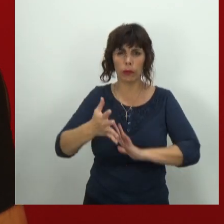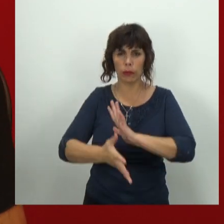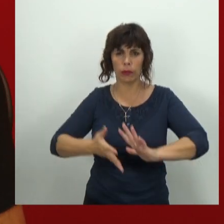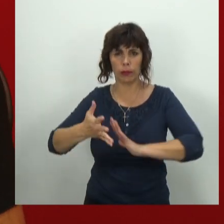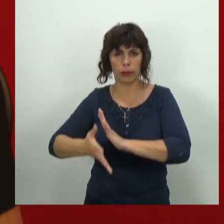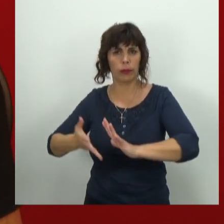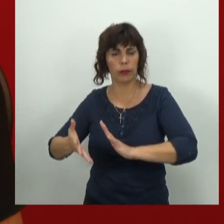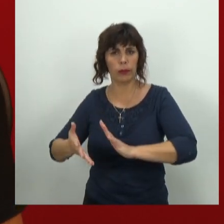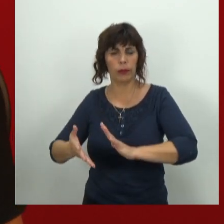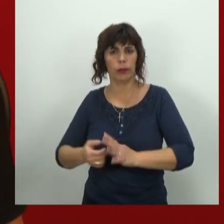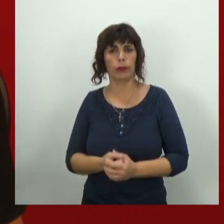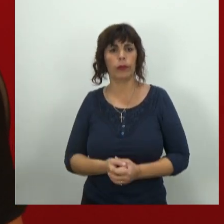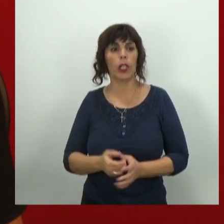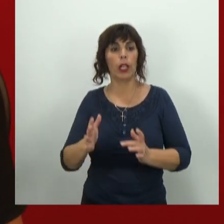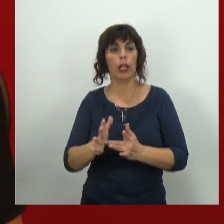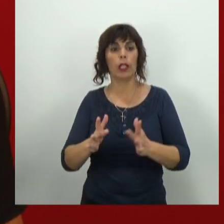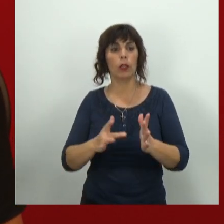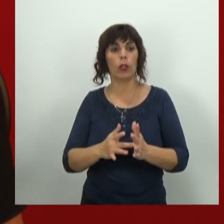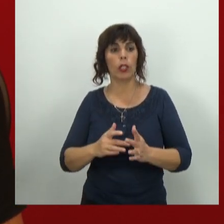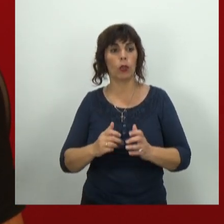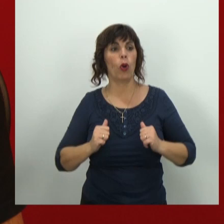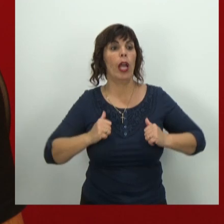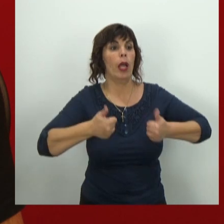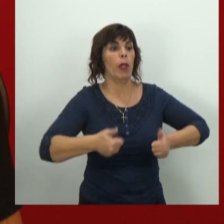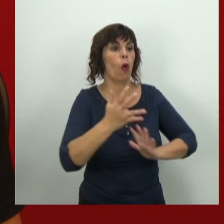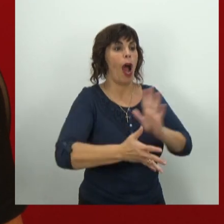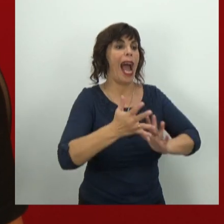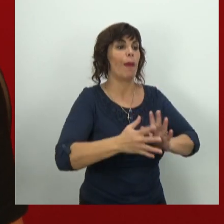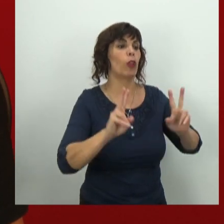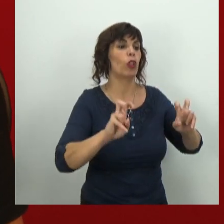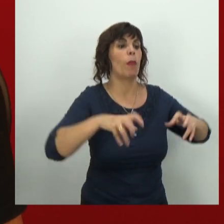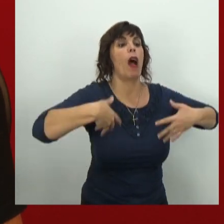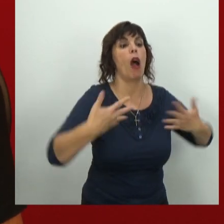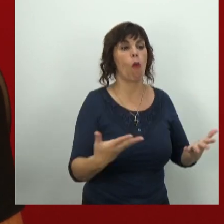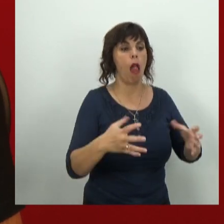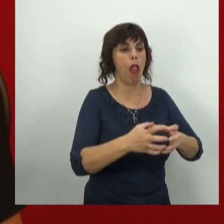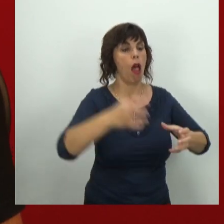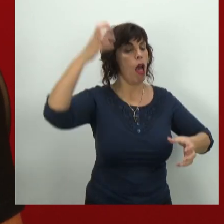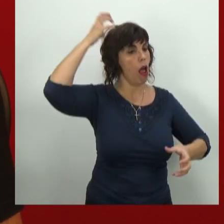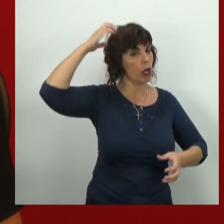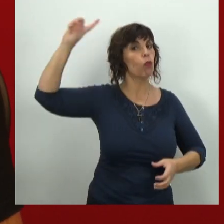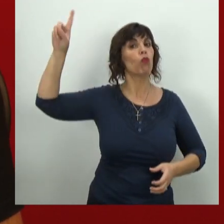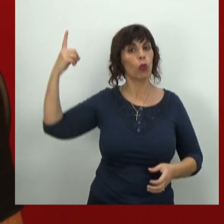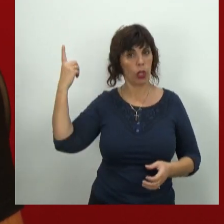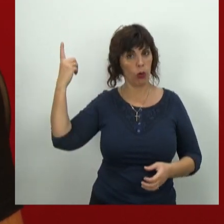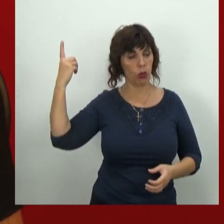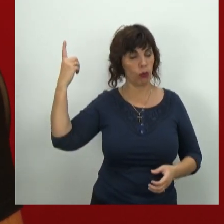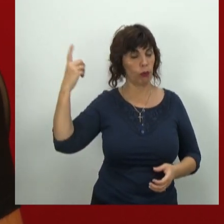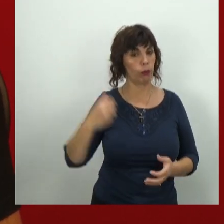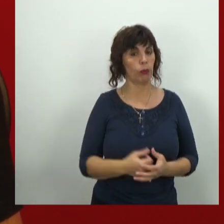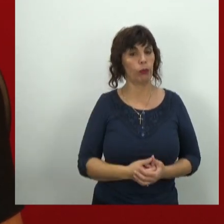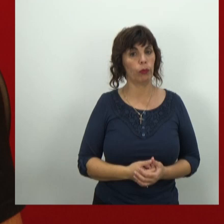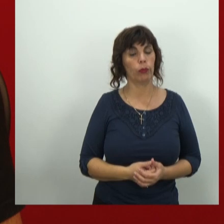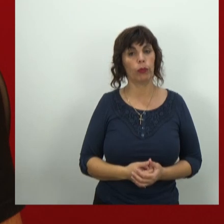Él empezó hablando del reino de Dios. Mateo 4, 17.